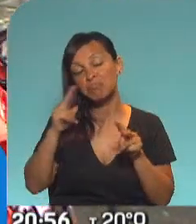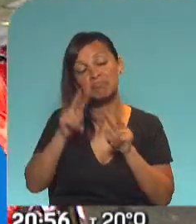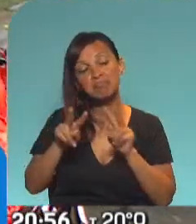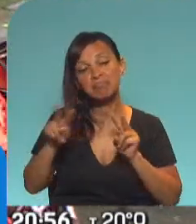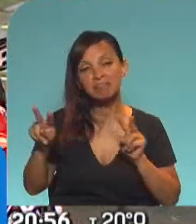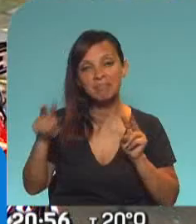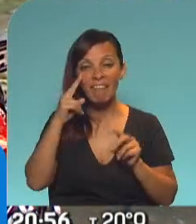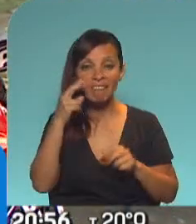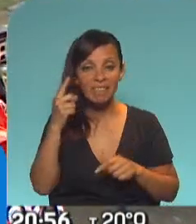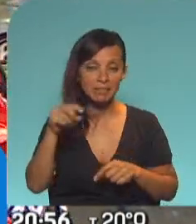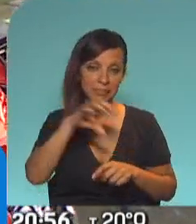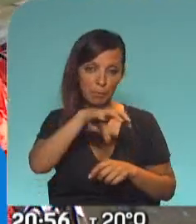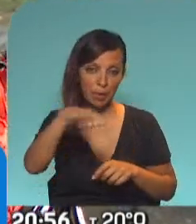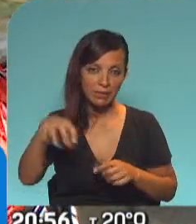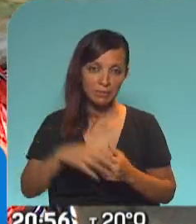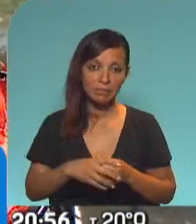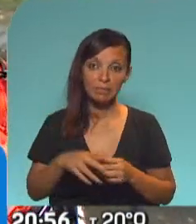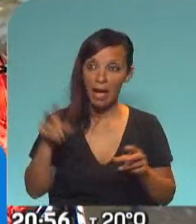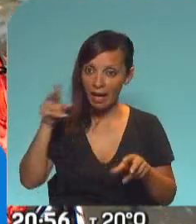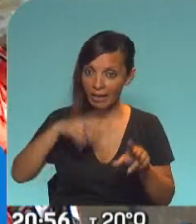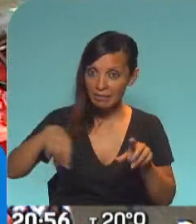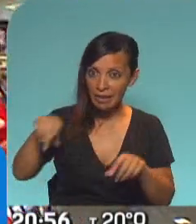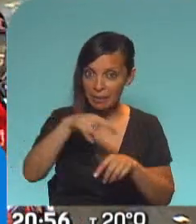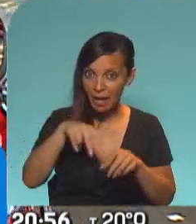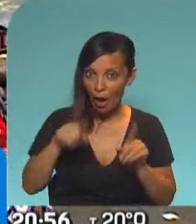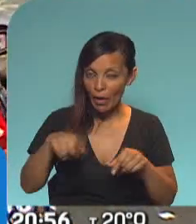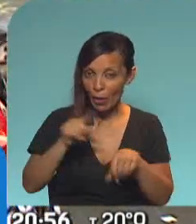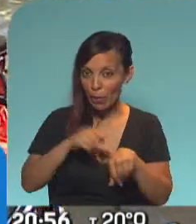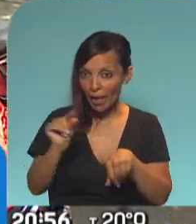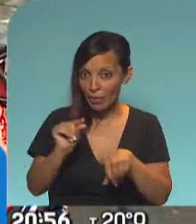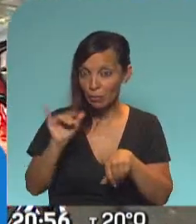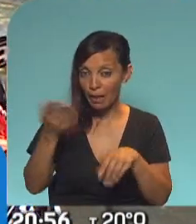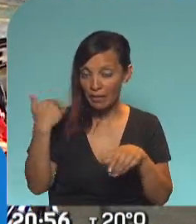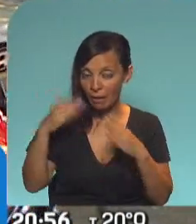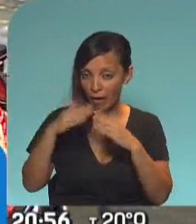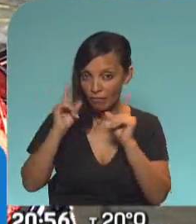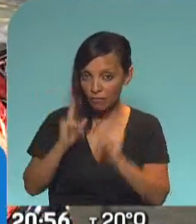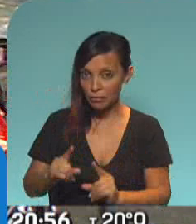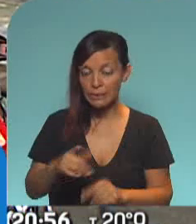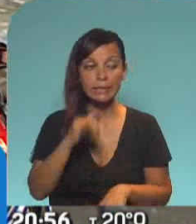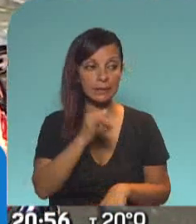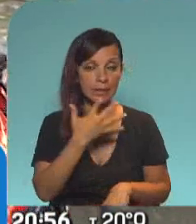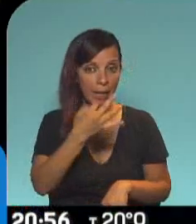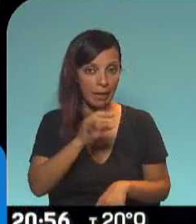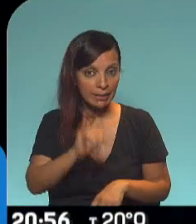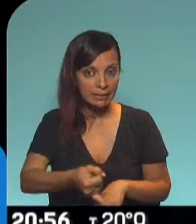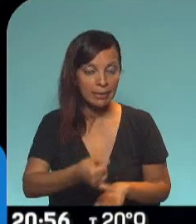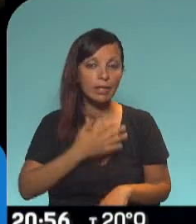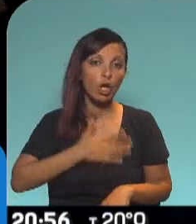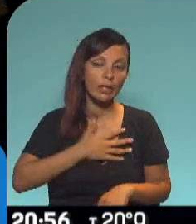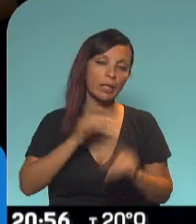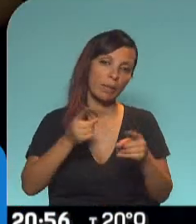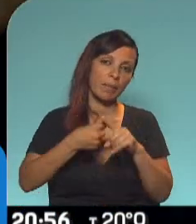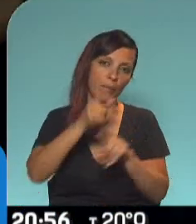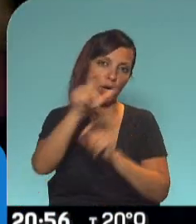los puestos. A recorrer un rato después de tantos meses encerrados, ¿no? Sí, la verdad que sí. Y la verdad contentos por ellos, que son